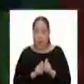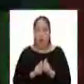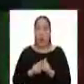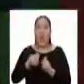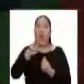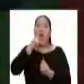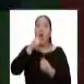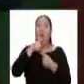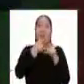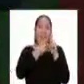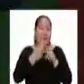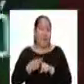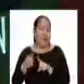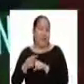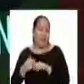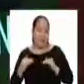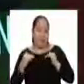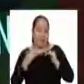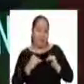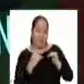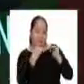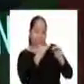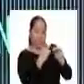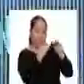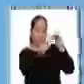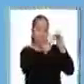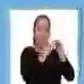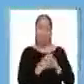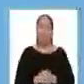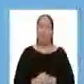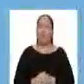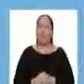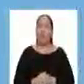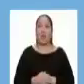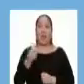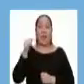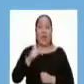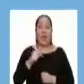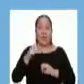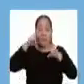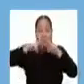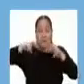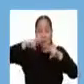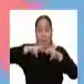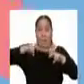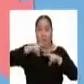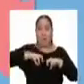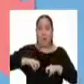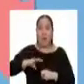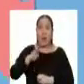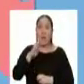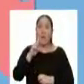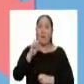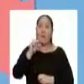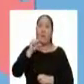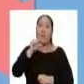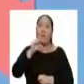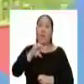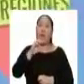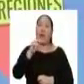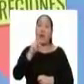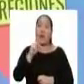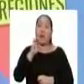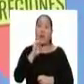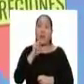resultando fácilmente diferenciable una ecorregión de otra. El científico peruano Antonio Brat-Egg identificó la existencia